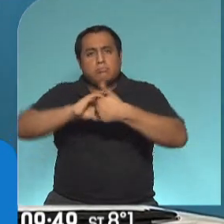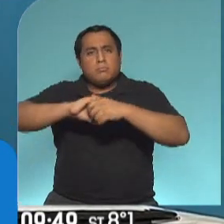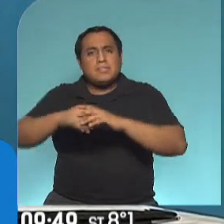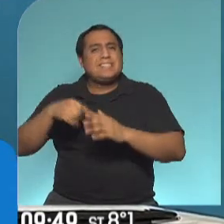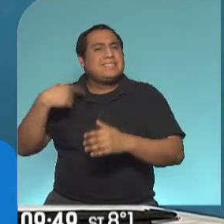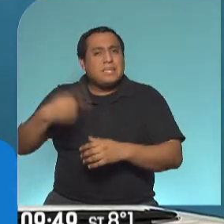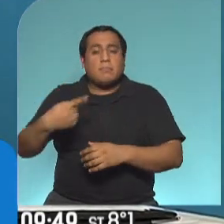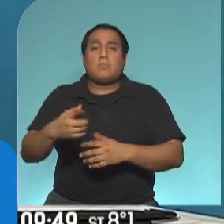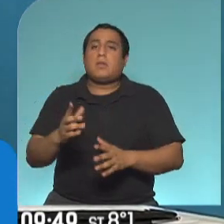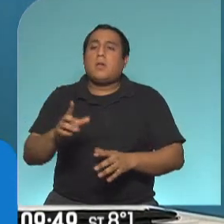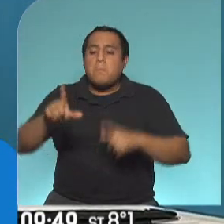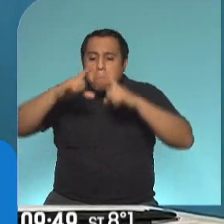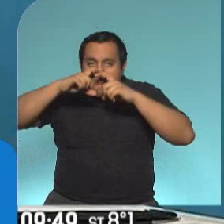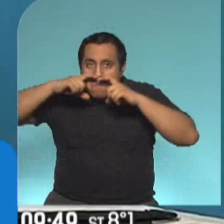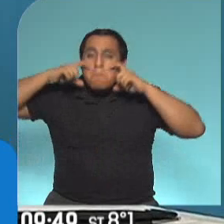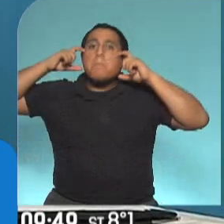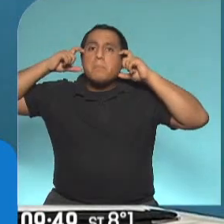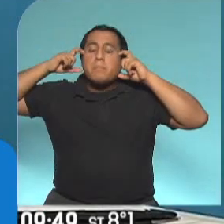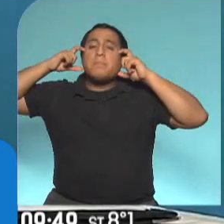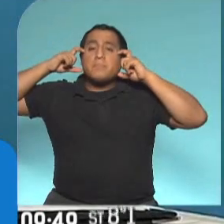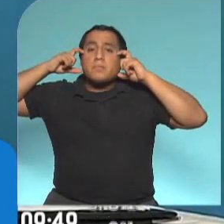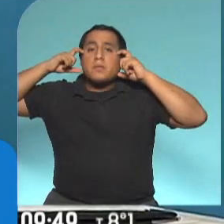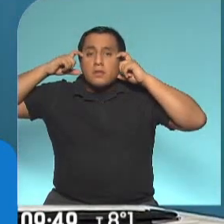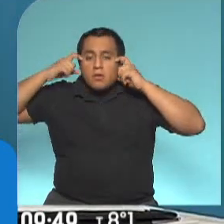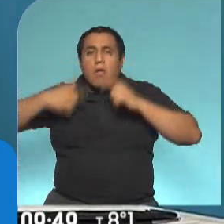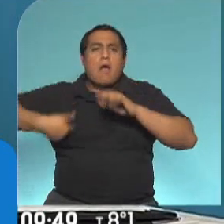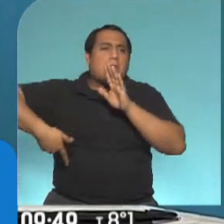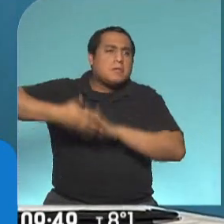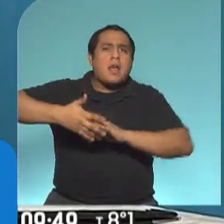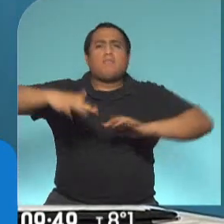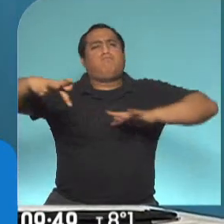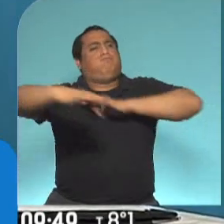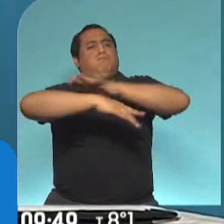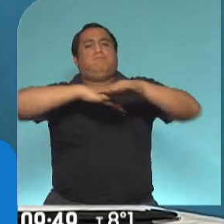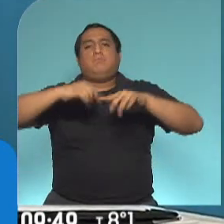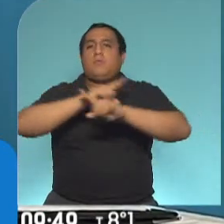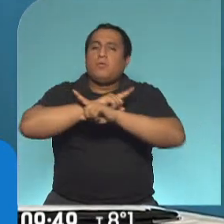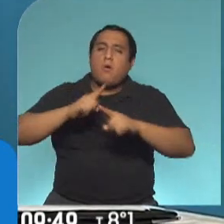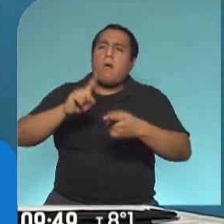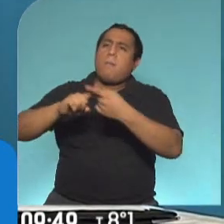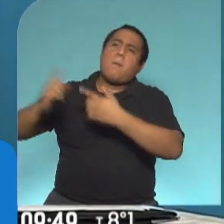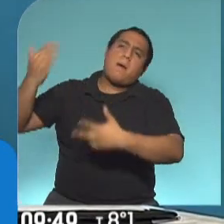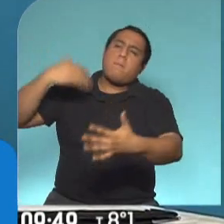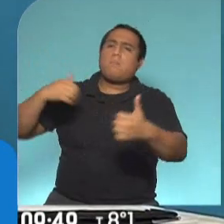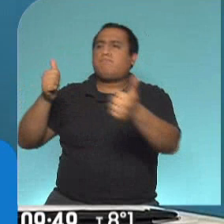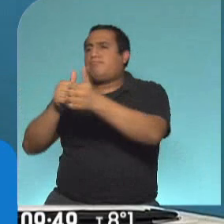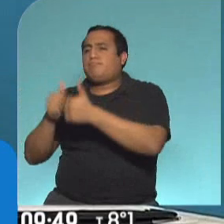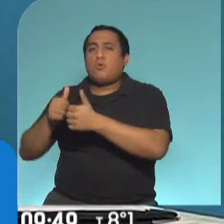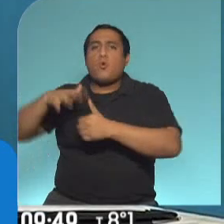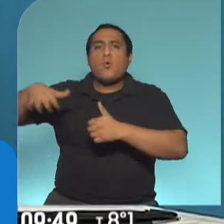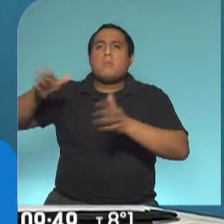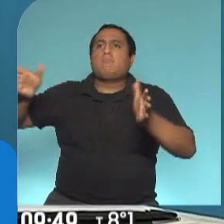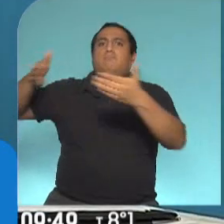de uso de tapabocas de evitar las aglomeraciones evitar las reuniones sociales en espacios cerrados